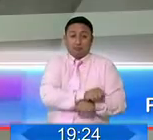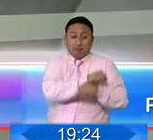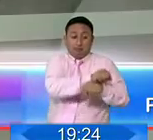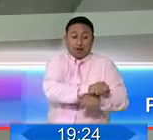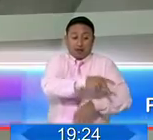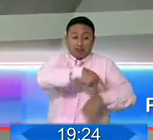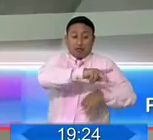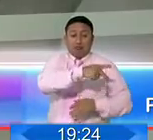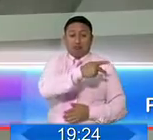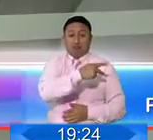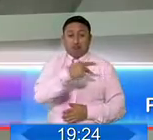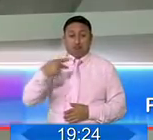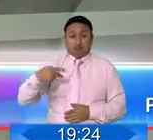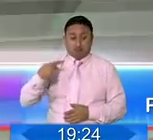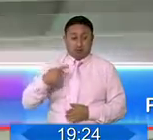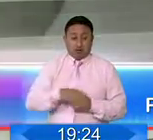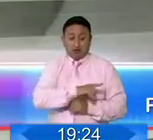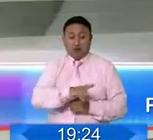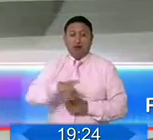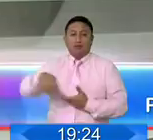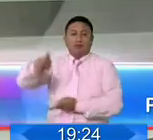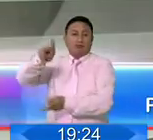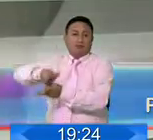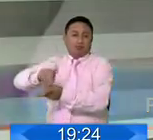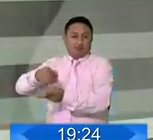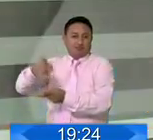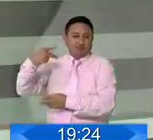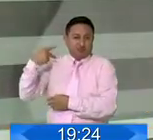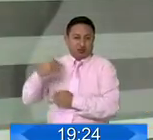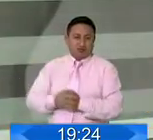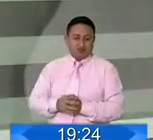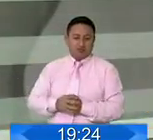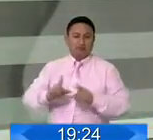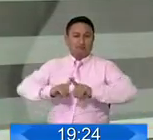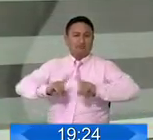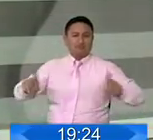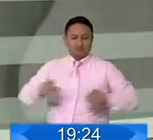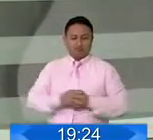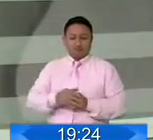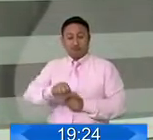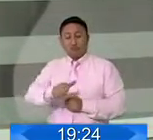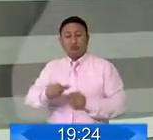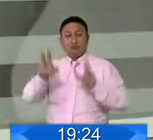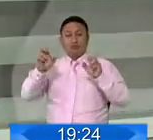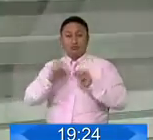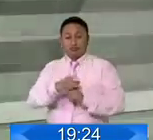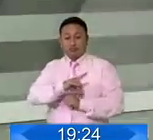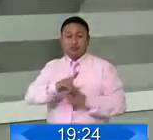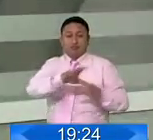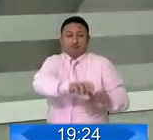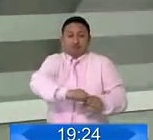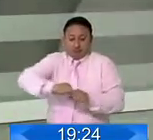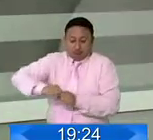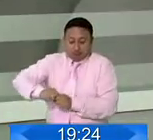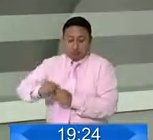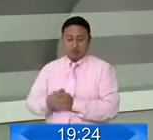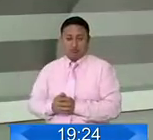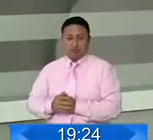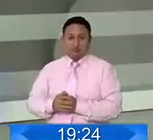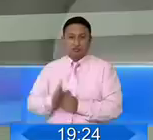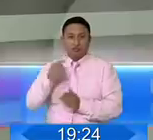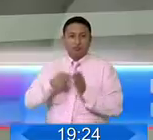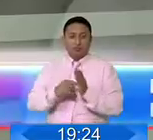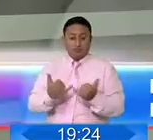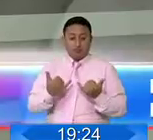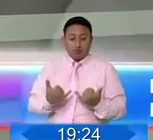explotación sexual de la explotación sexual como tal. Un factor que diferencia la trata de otros delitos es el desarraigo y por eso existe un